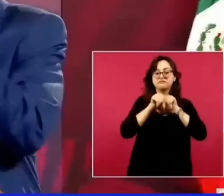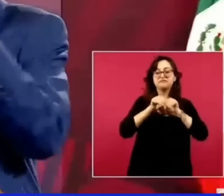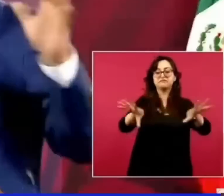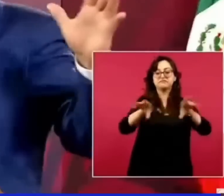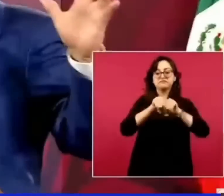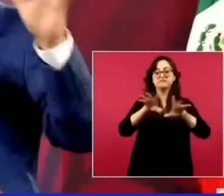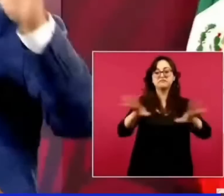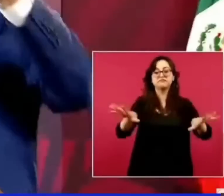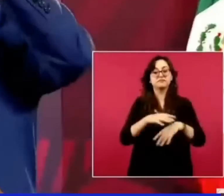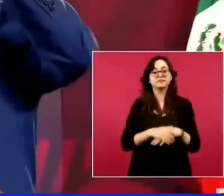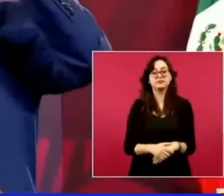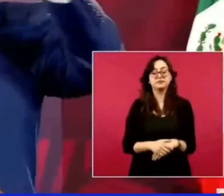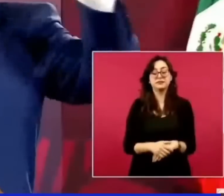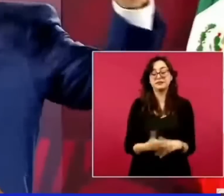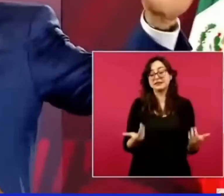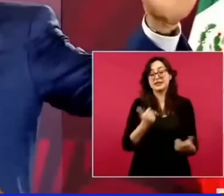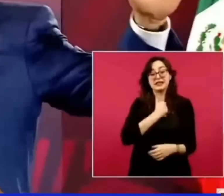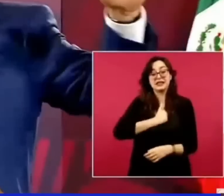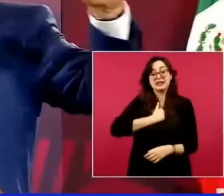Porque los medios en México,